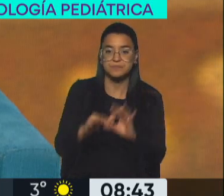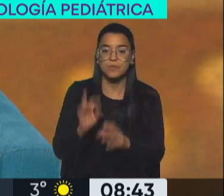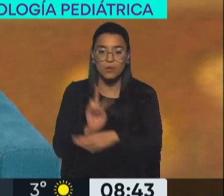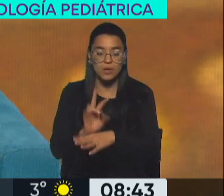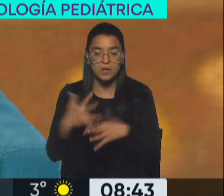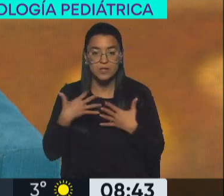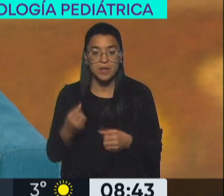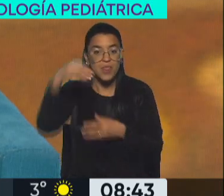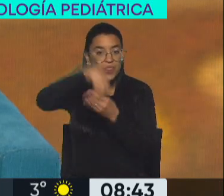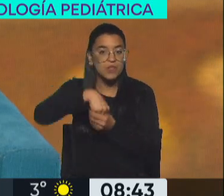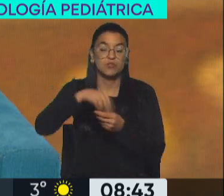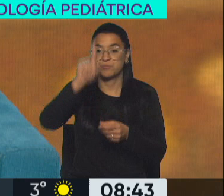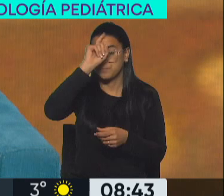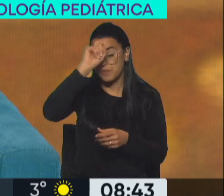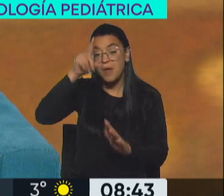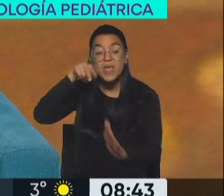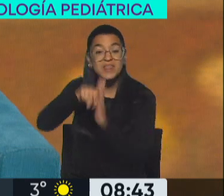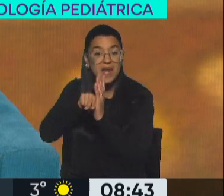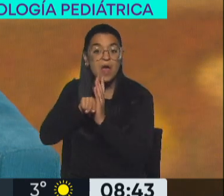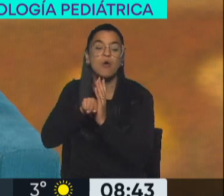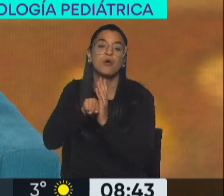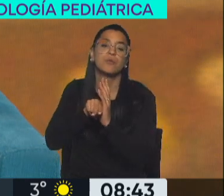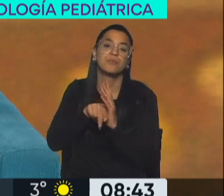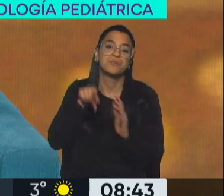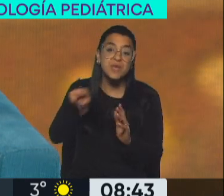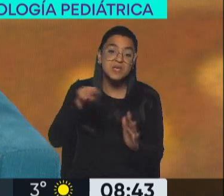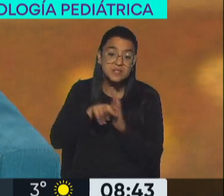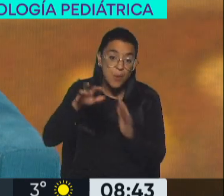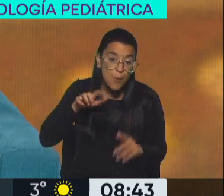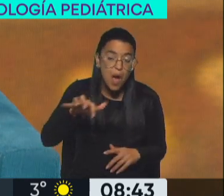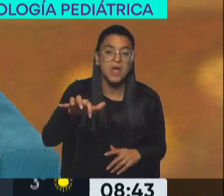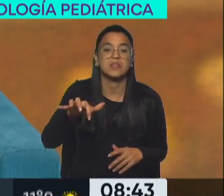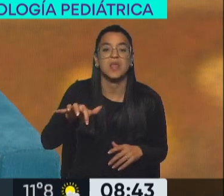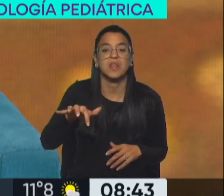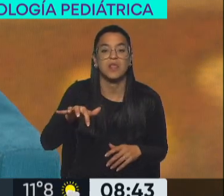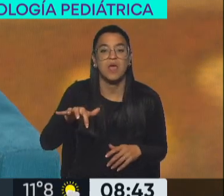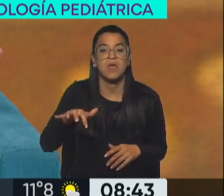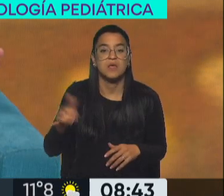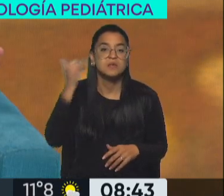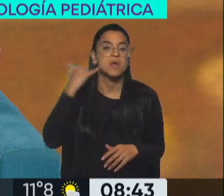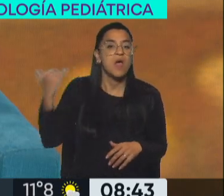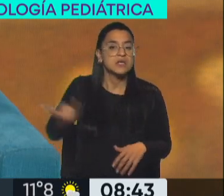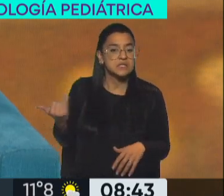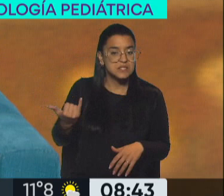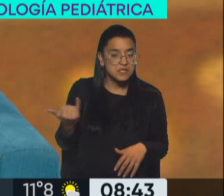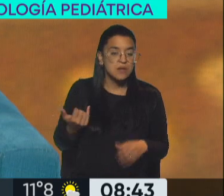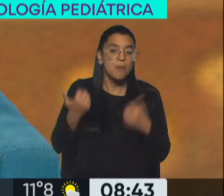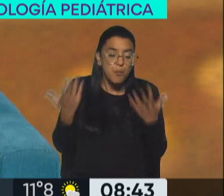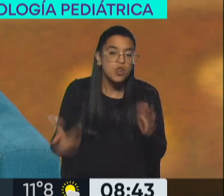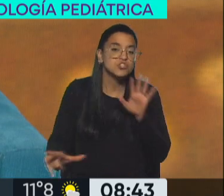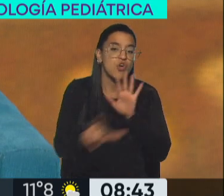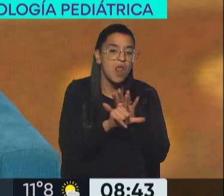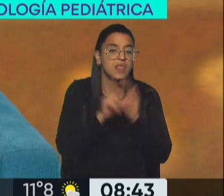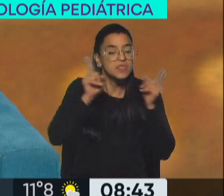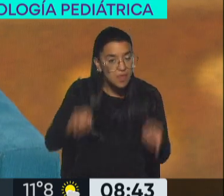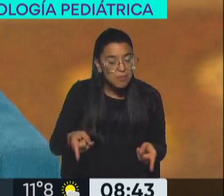las que se producen en los pacientes internados. Esa bacteria que vos decís ya existe y por eso la ley